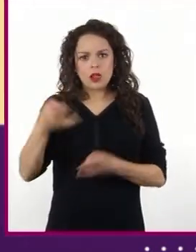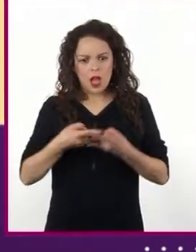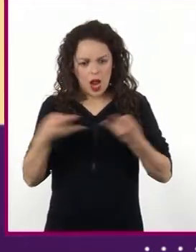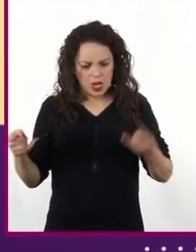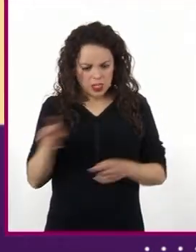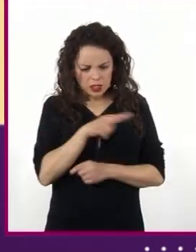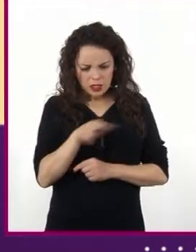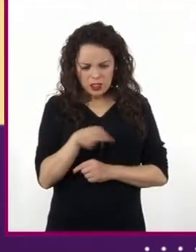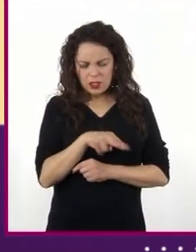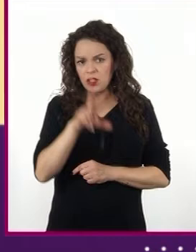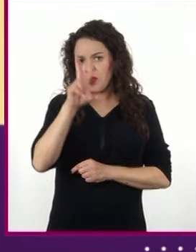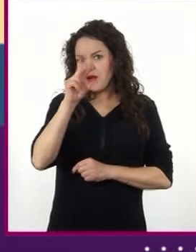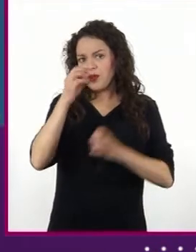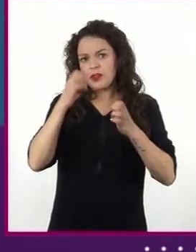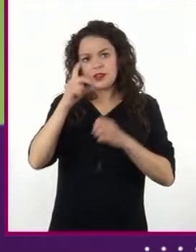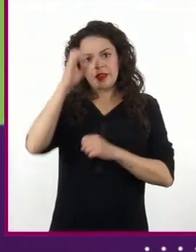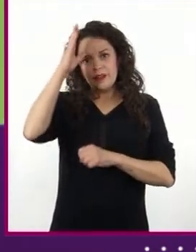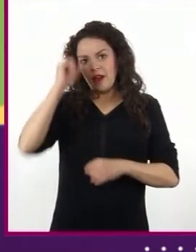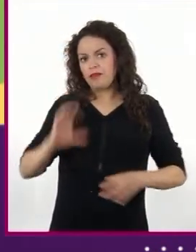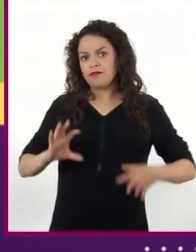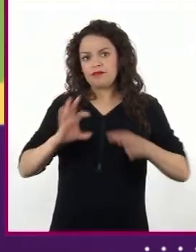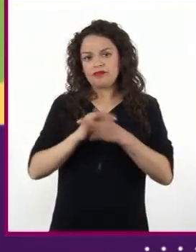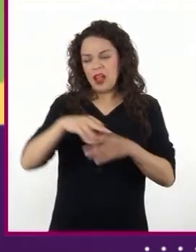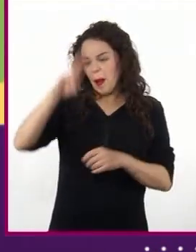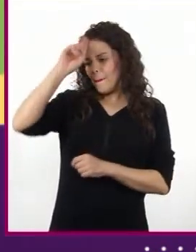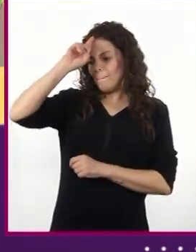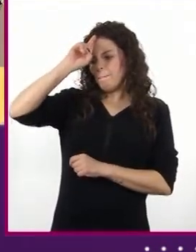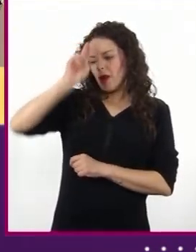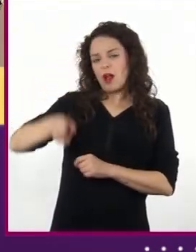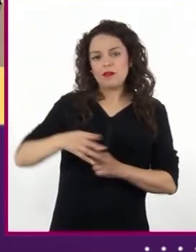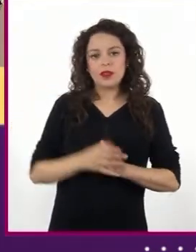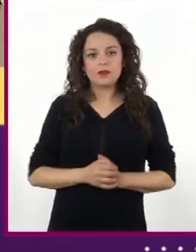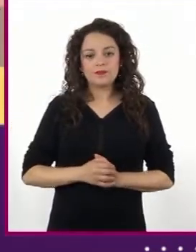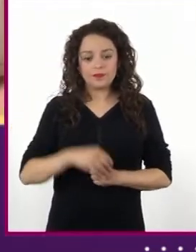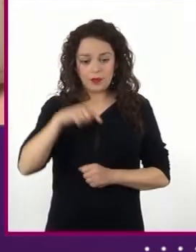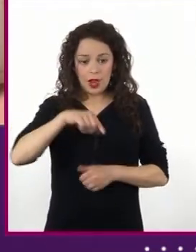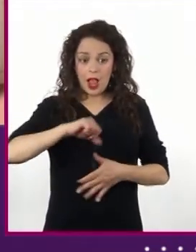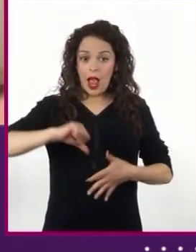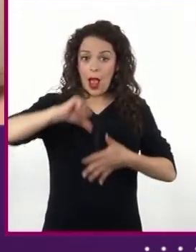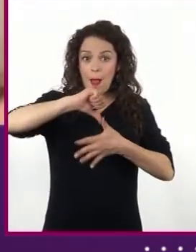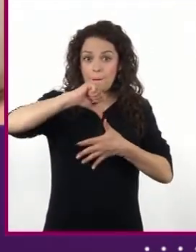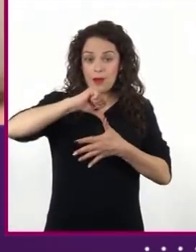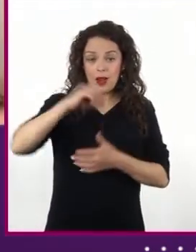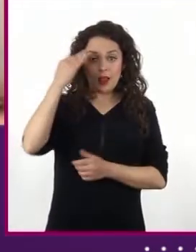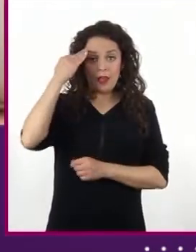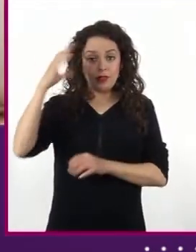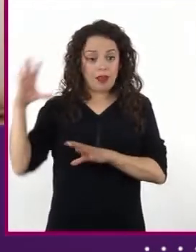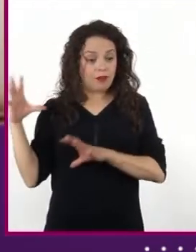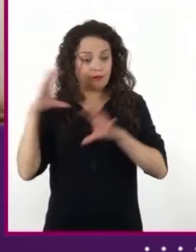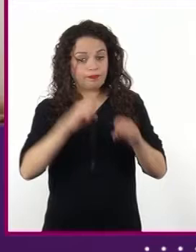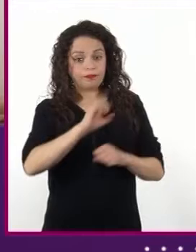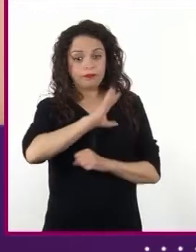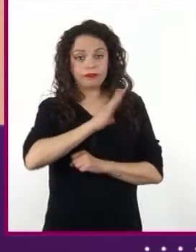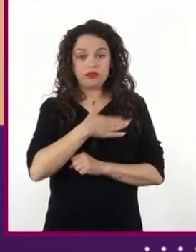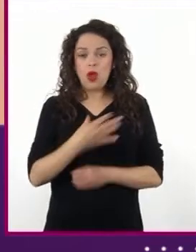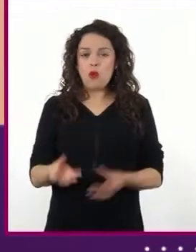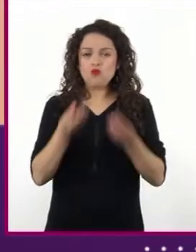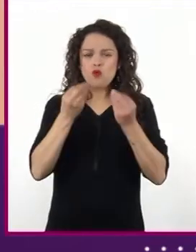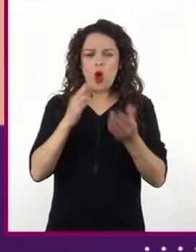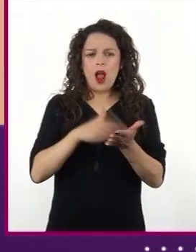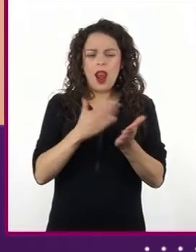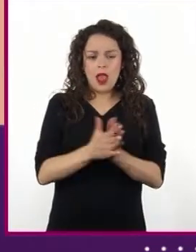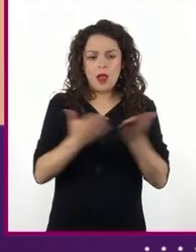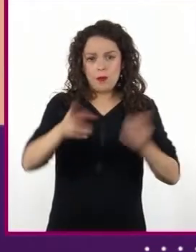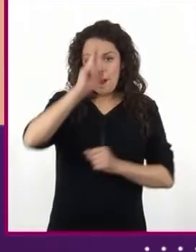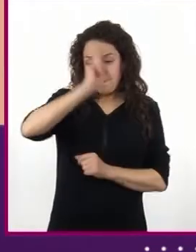prohibieron. En América, durante el periodo colonial, fueron prohibidos muchos libros, pues se consideraba que